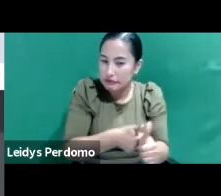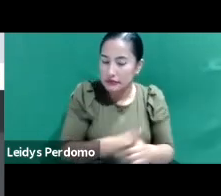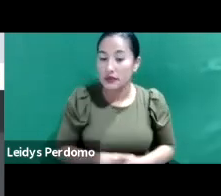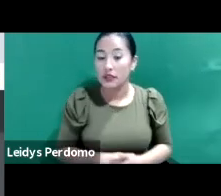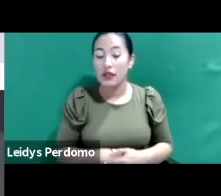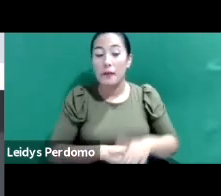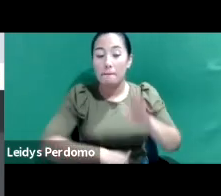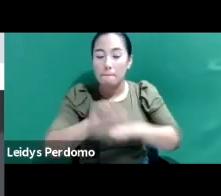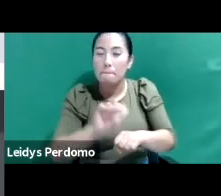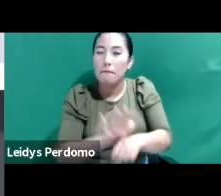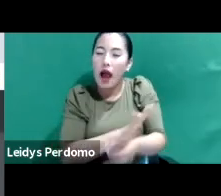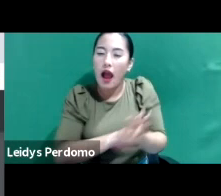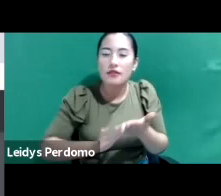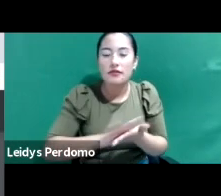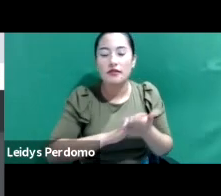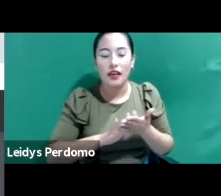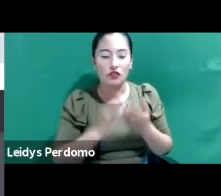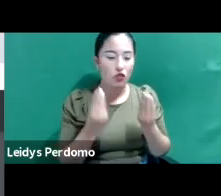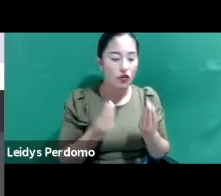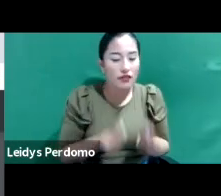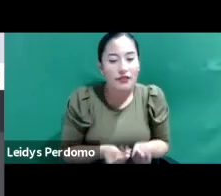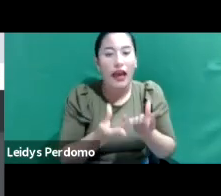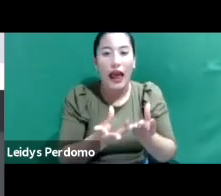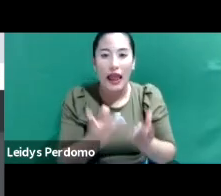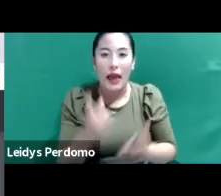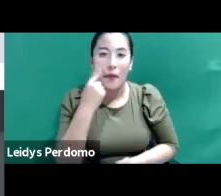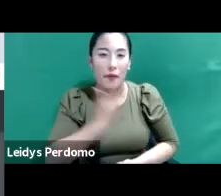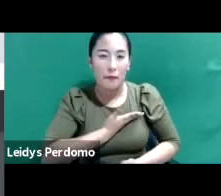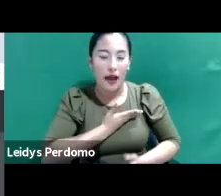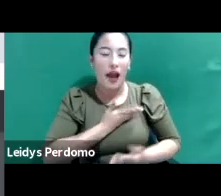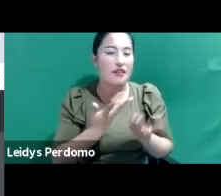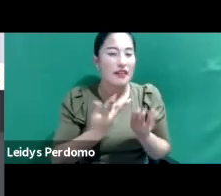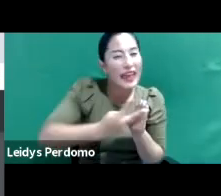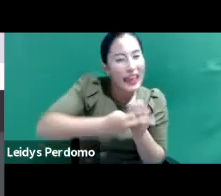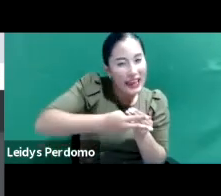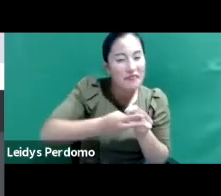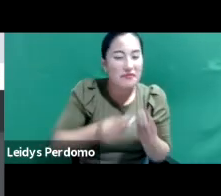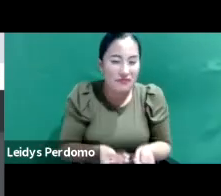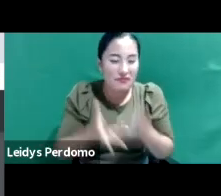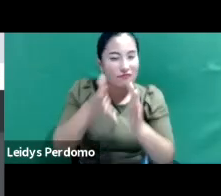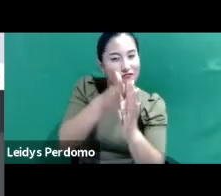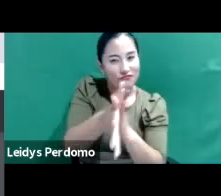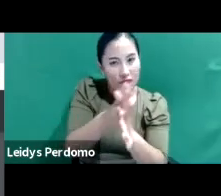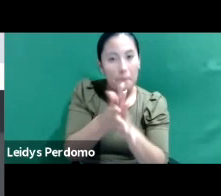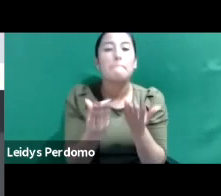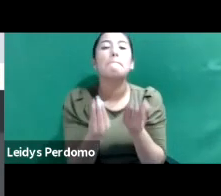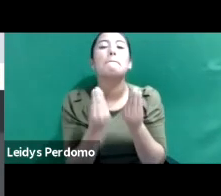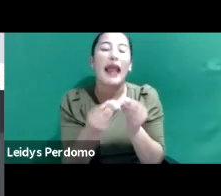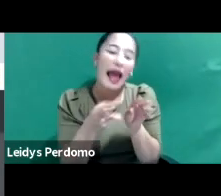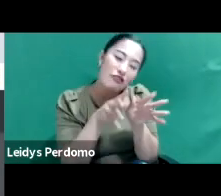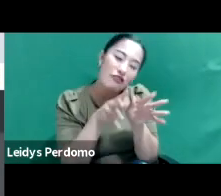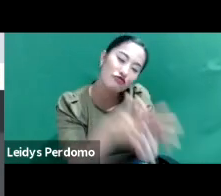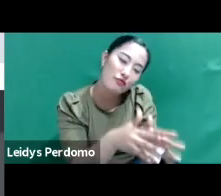y brindar herramientas a los cuidadores, ya que estas conductas a esta edad influyen mucho en la crianza durante estos